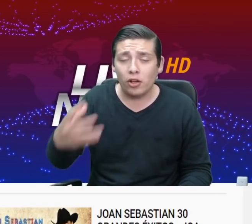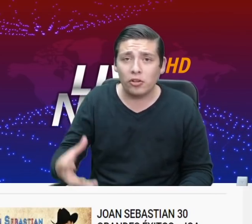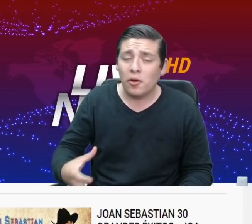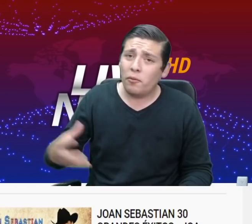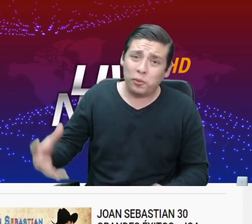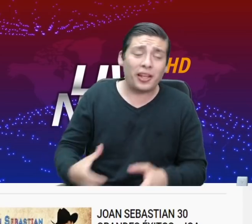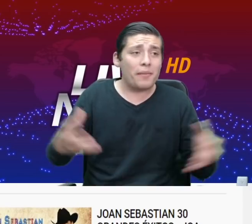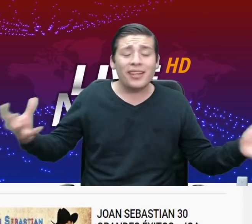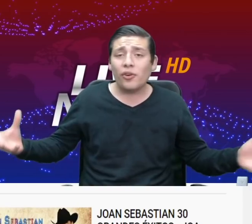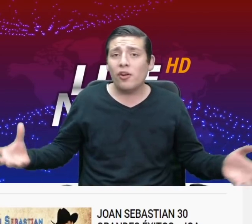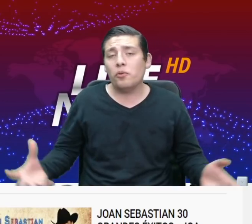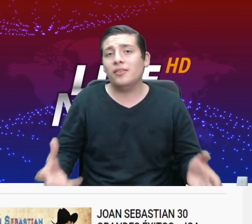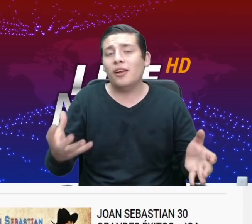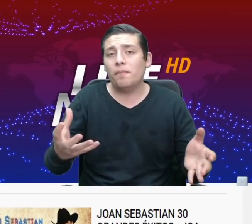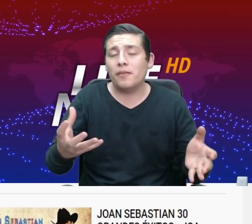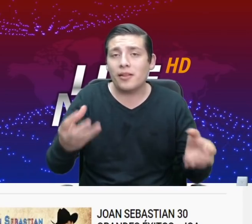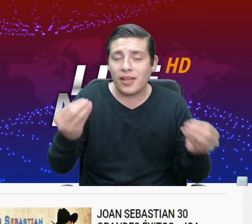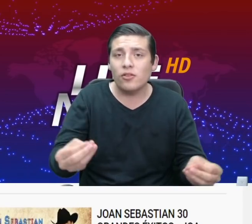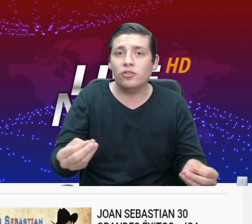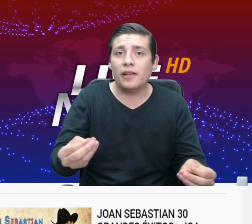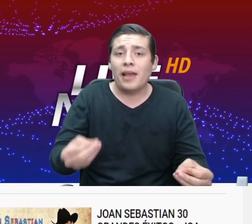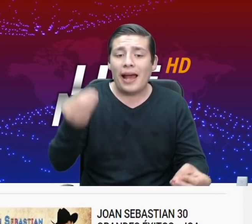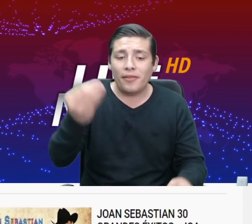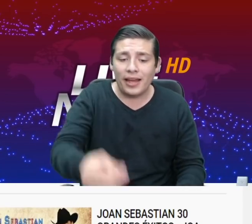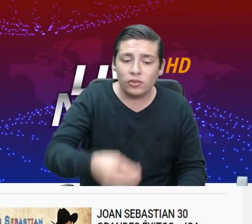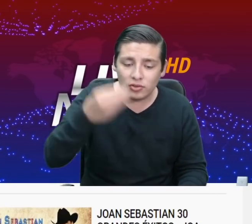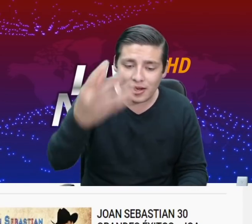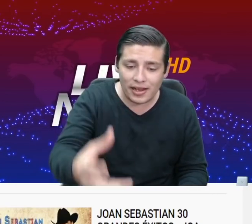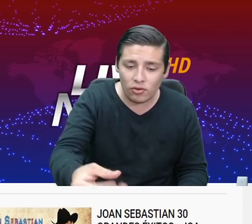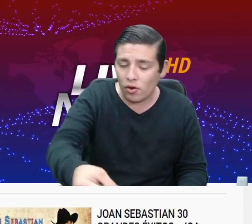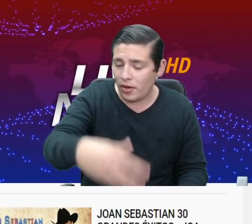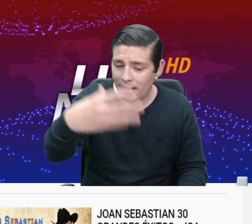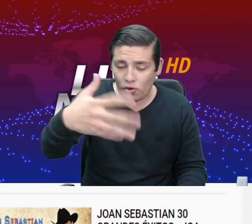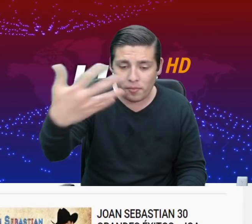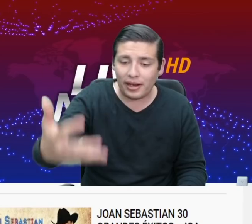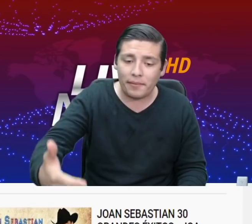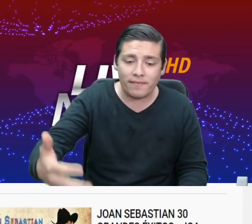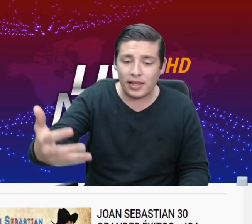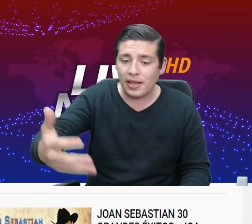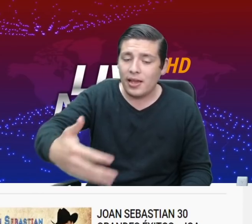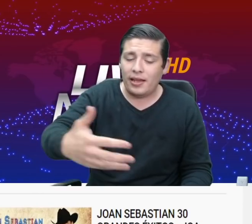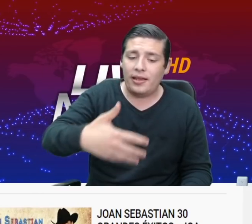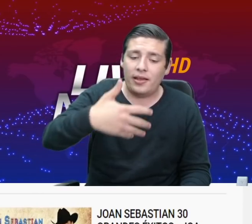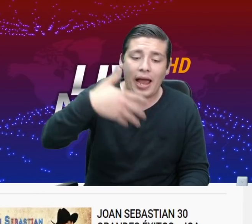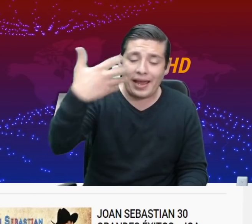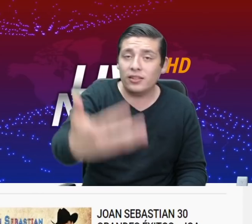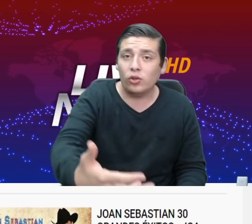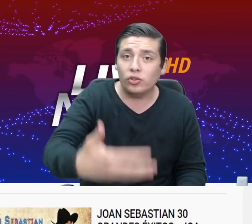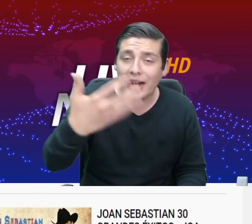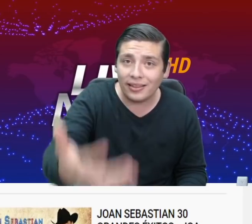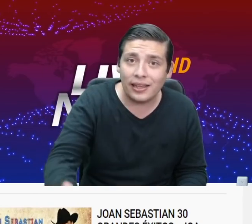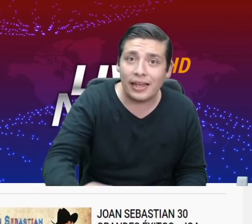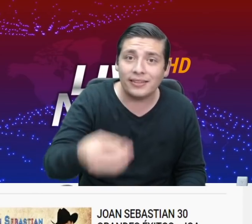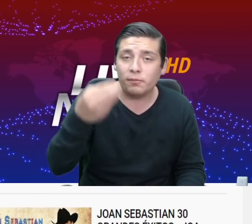por el otro pues porque México ya no puede estar permitiéndose andar sosteniendo económicamente a